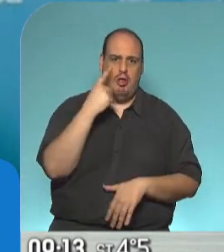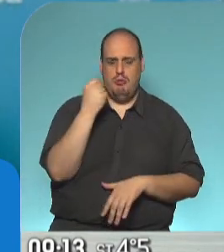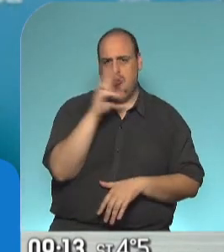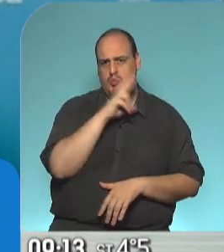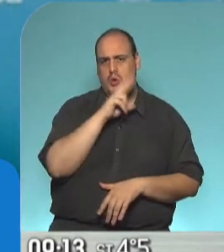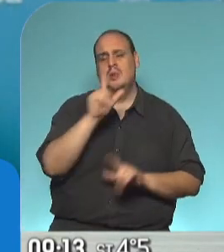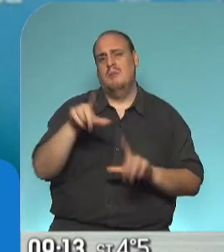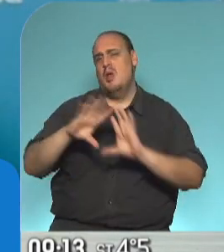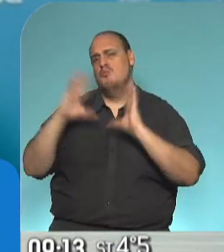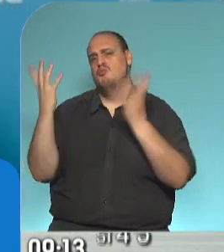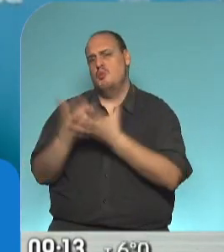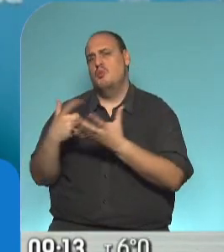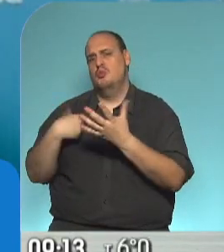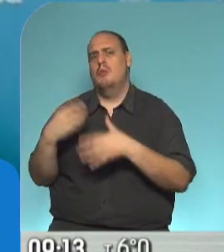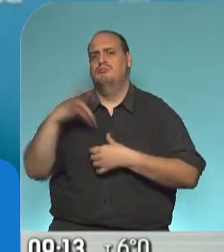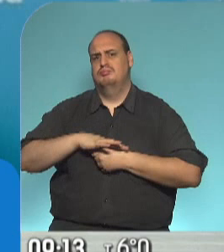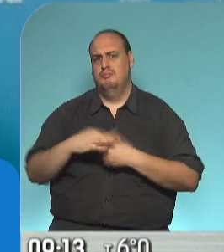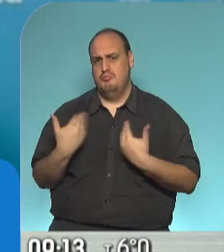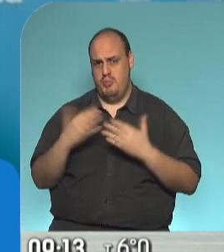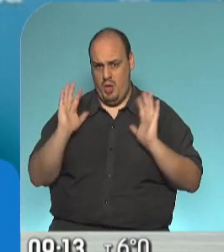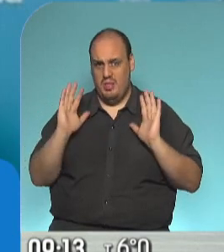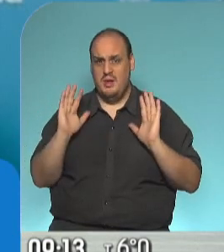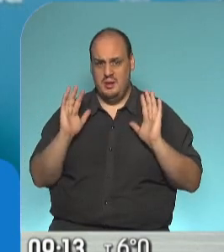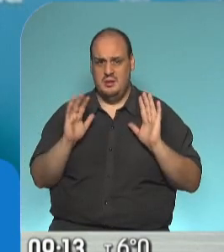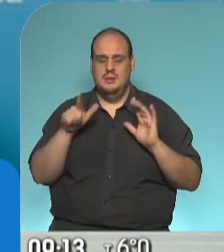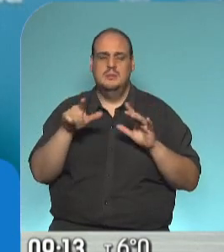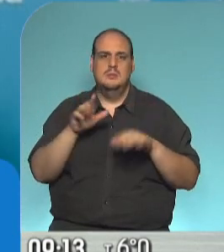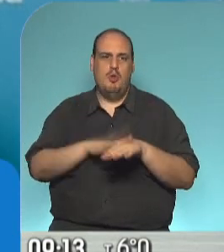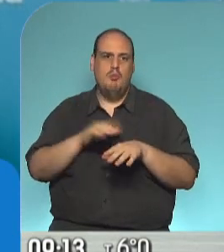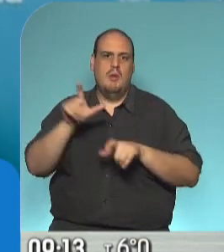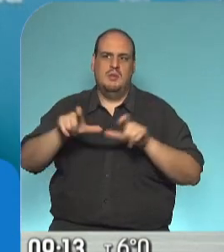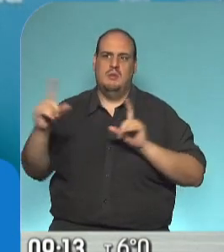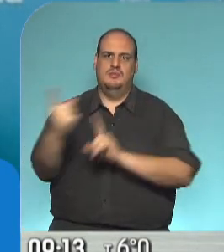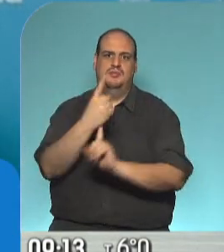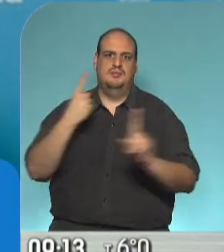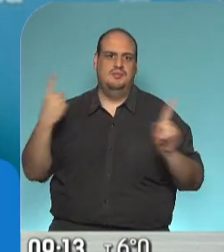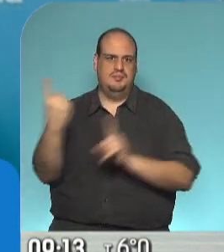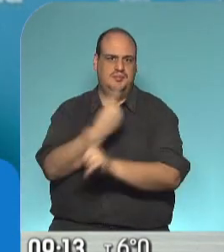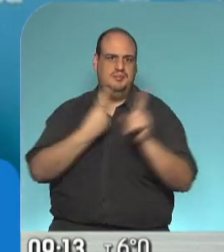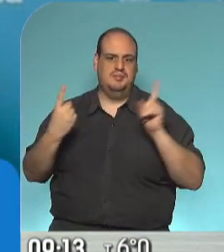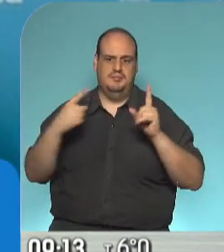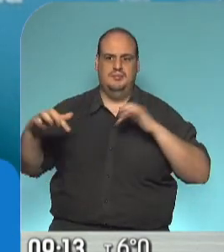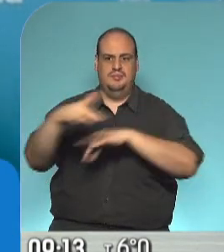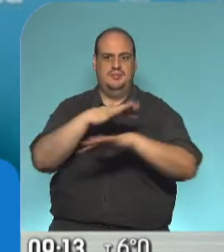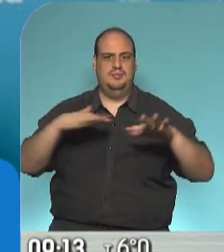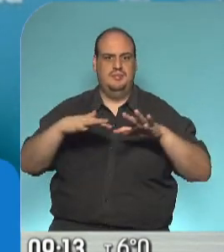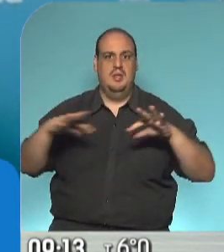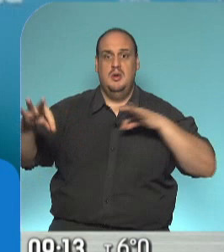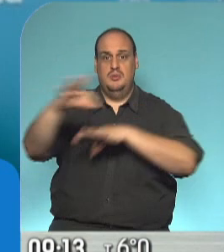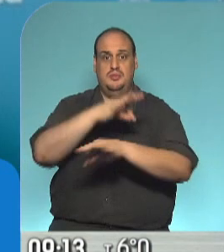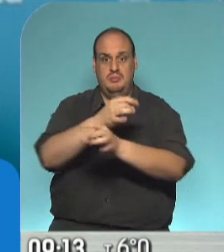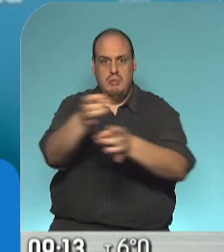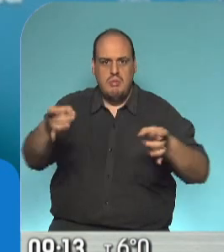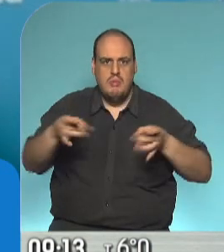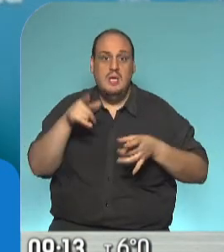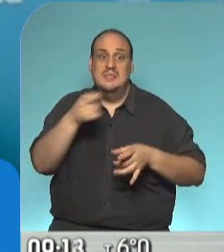y de la población mundial es susceptible al aumento de la circulación de las personas, aumenta la transmisión viral y cuanto menos medidas de